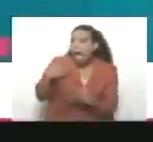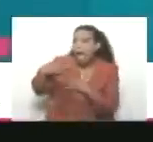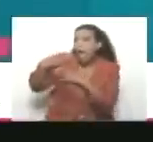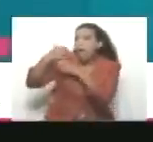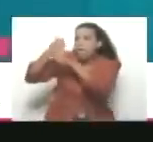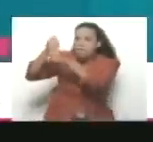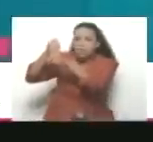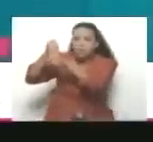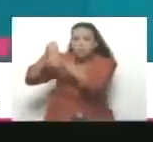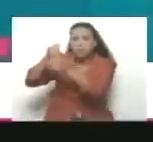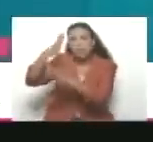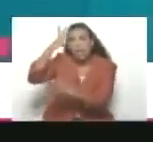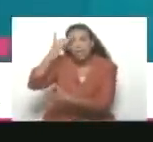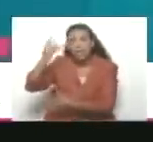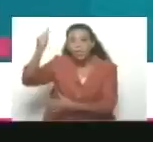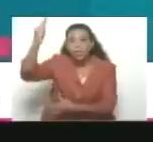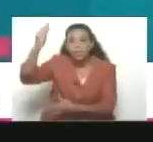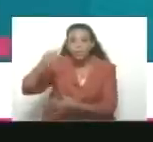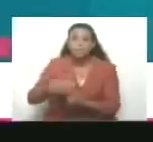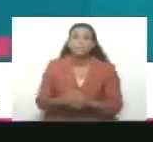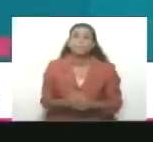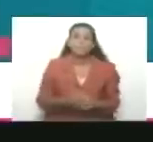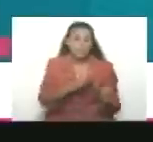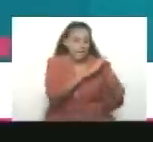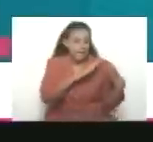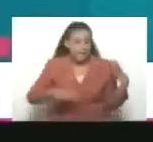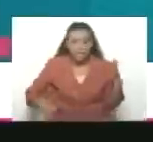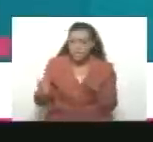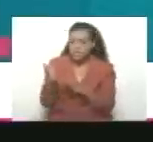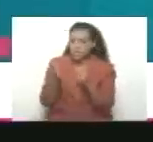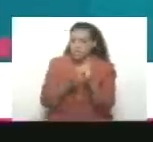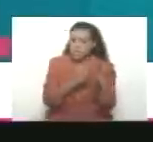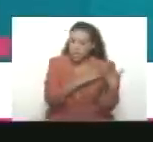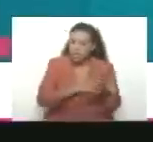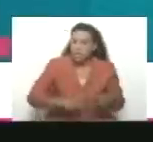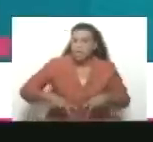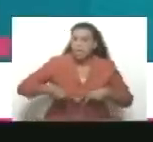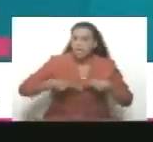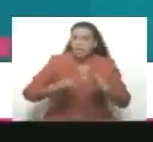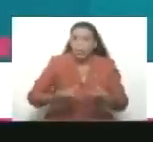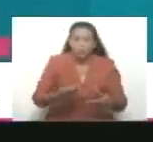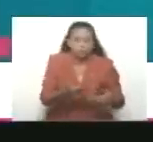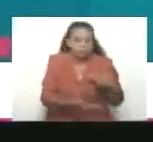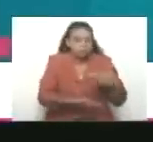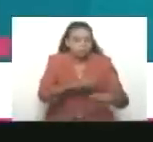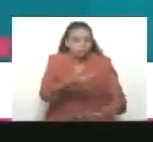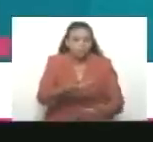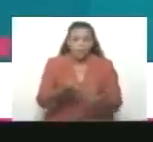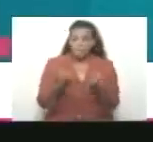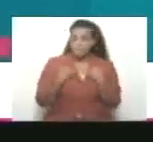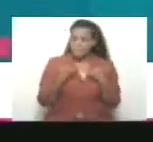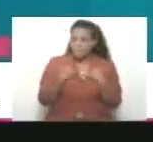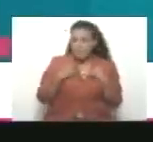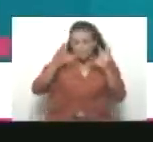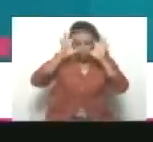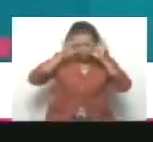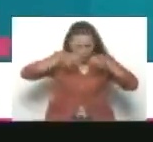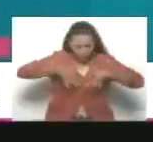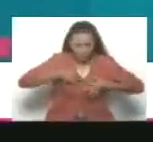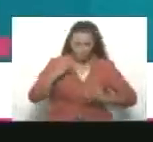Cristiano eso es el chavismo una fuerza renovada en renovación permanente una